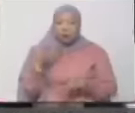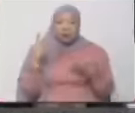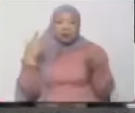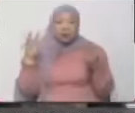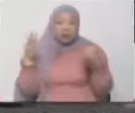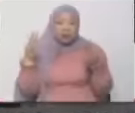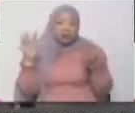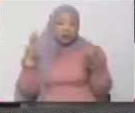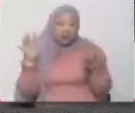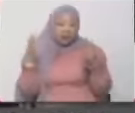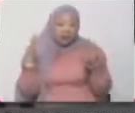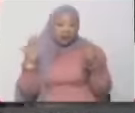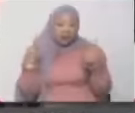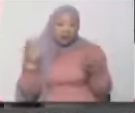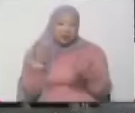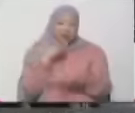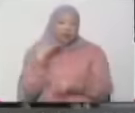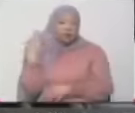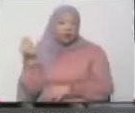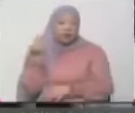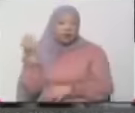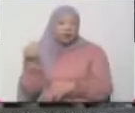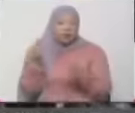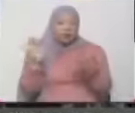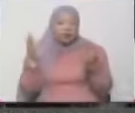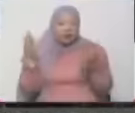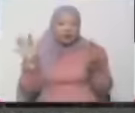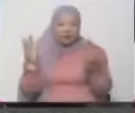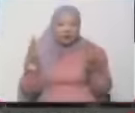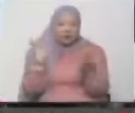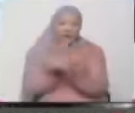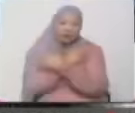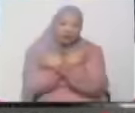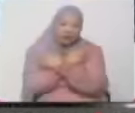¿vale? A esta muchachada.